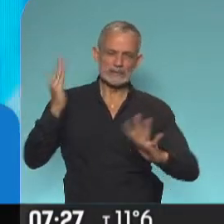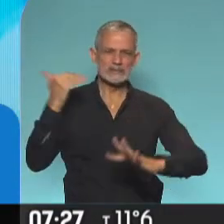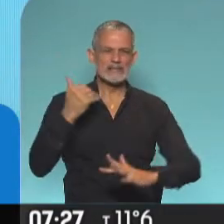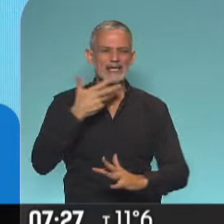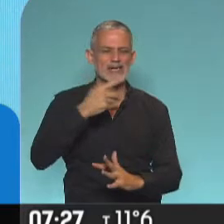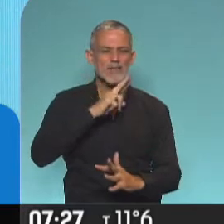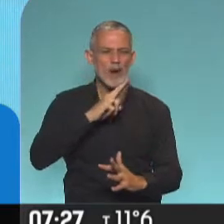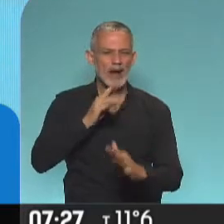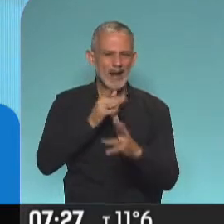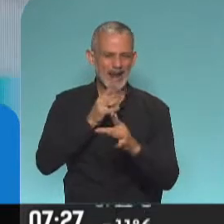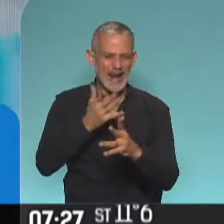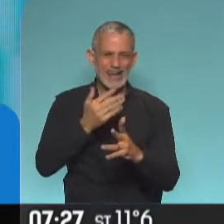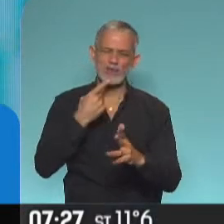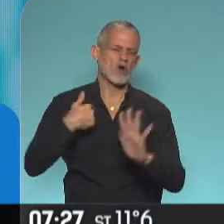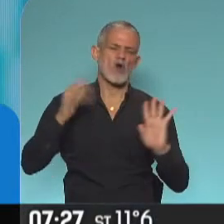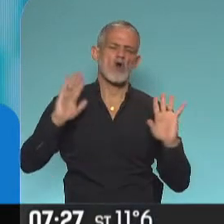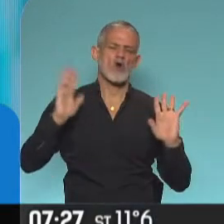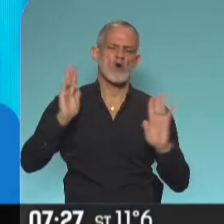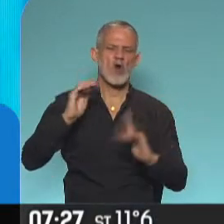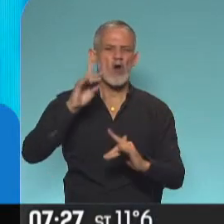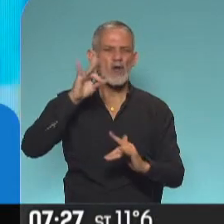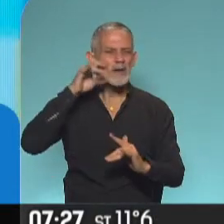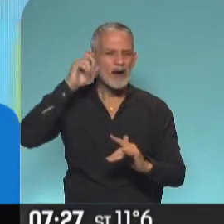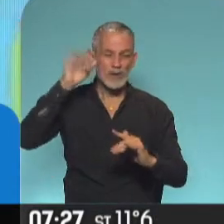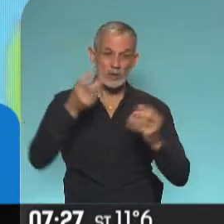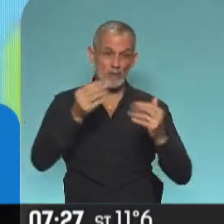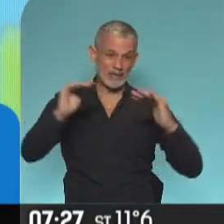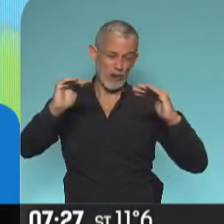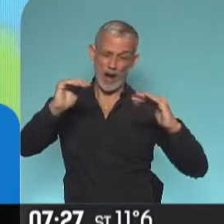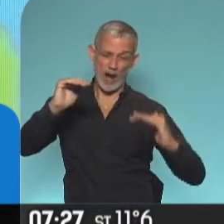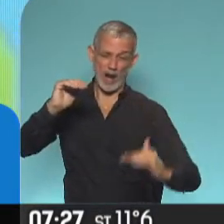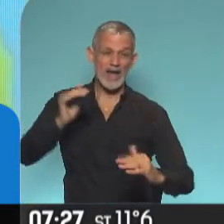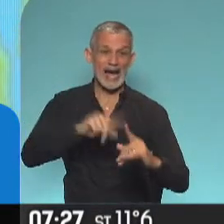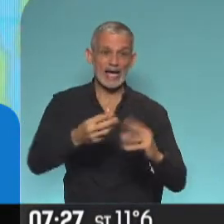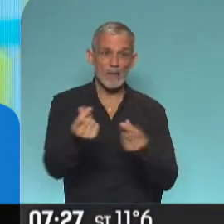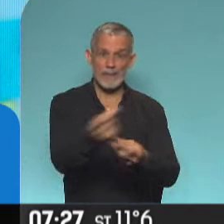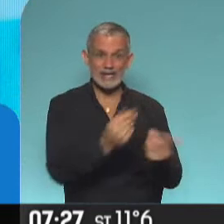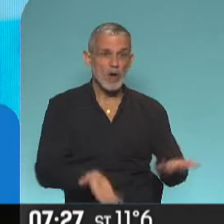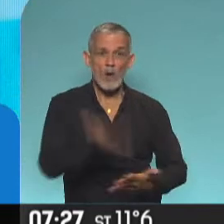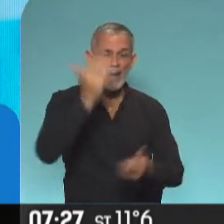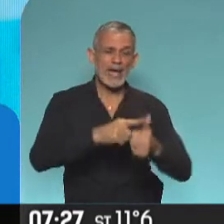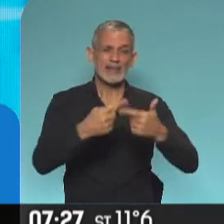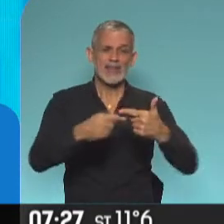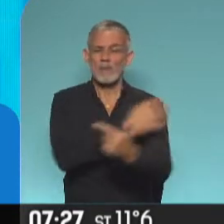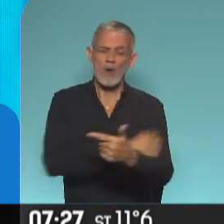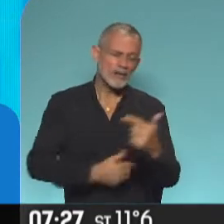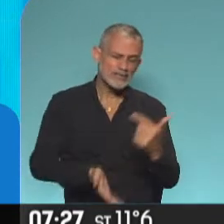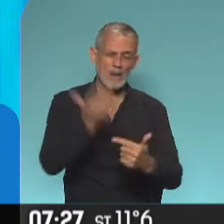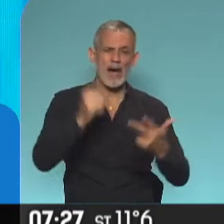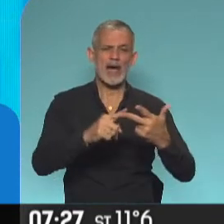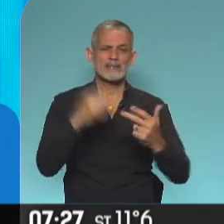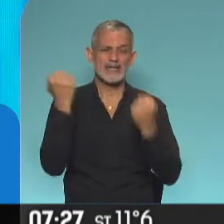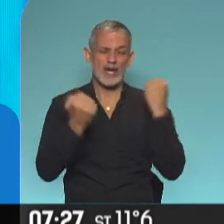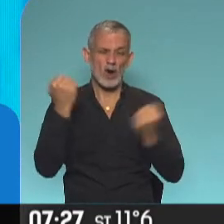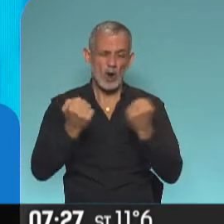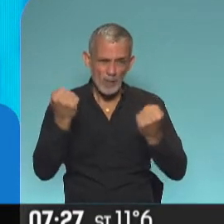entrevista en Clarín lo descartó porque dijo una devaluación lo único que trae son aumentos de precios, mayor pobreza y una economía